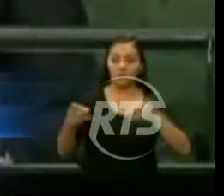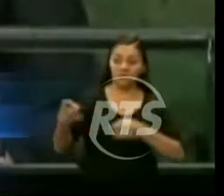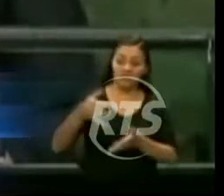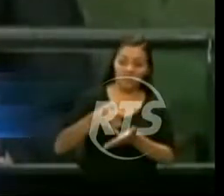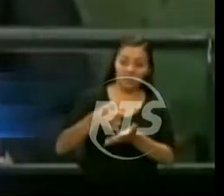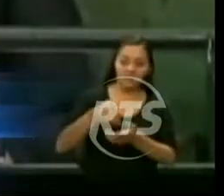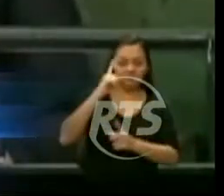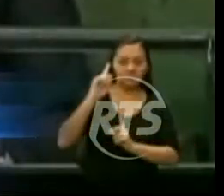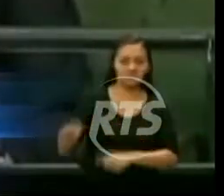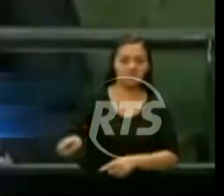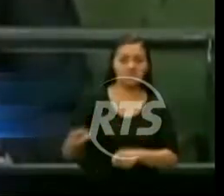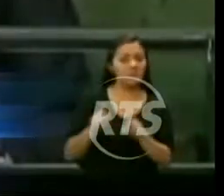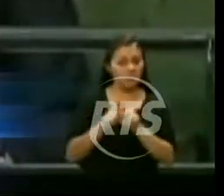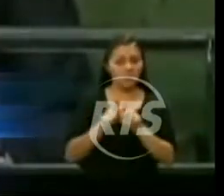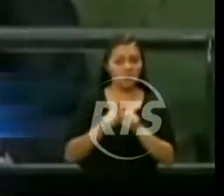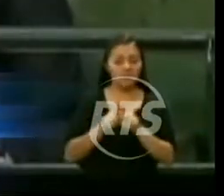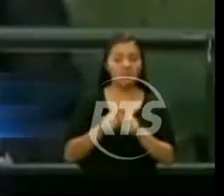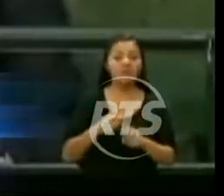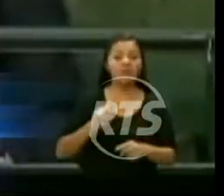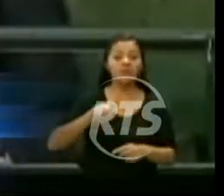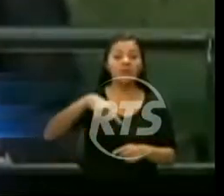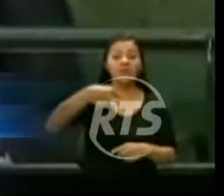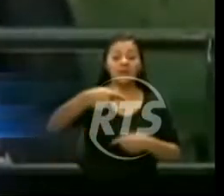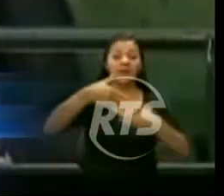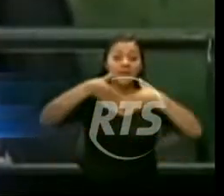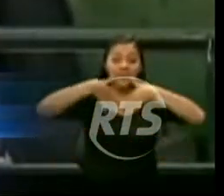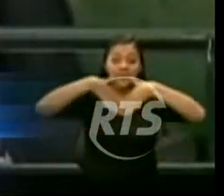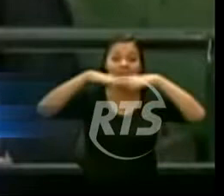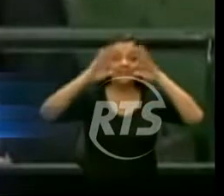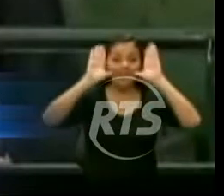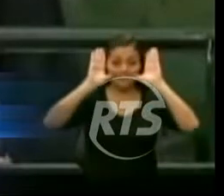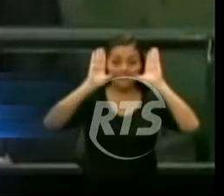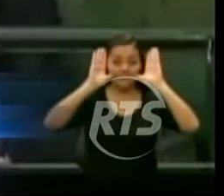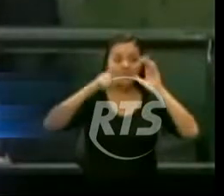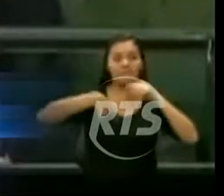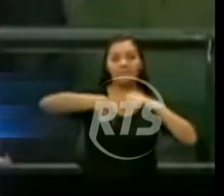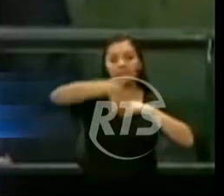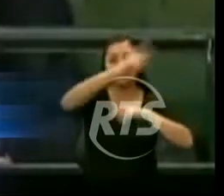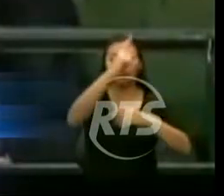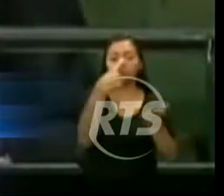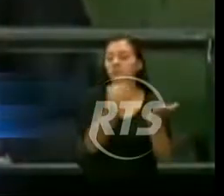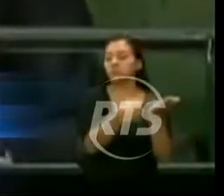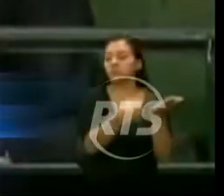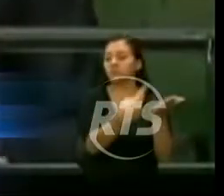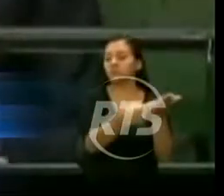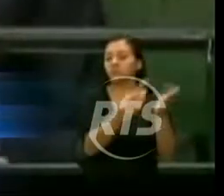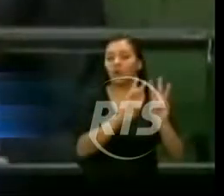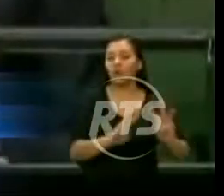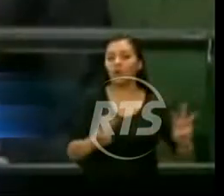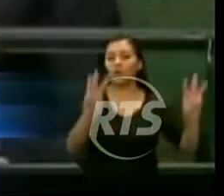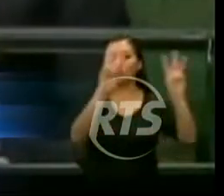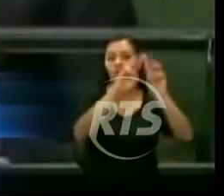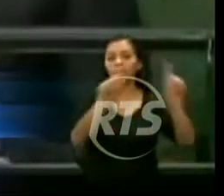estaremos en la 21ª Conferencia de las Partes, la COP21 de Naciones Unidas en